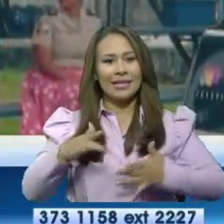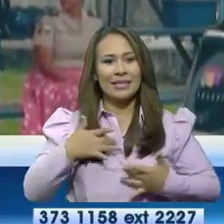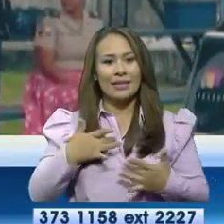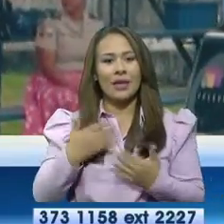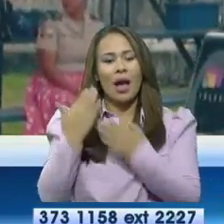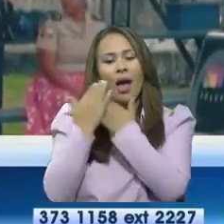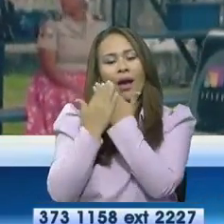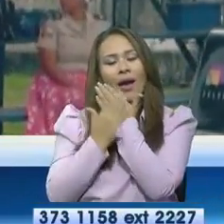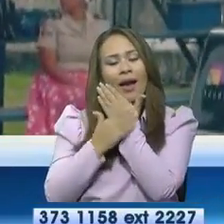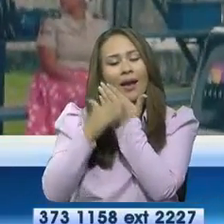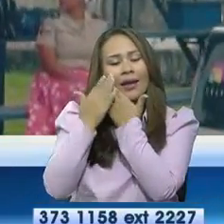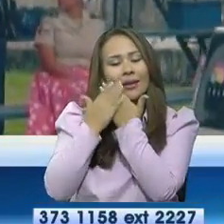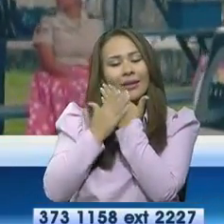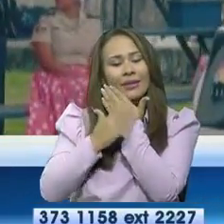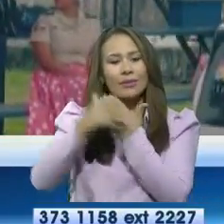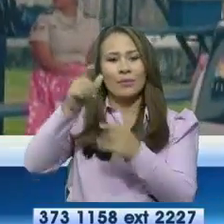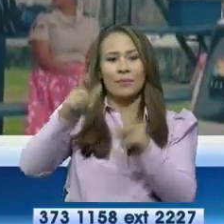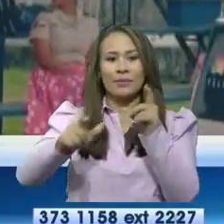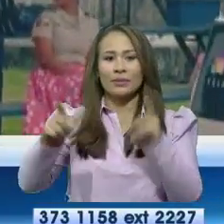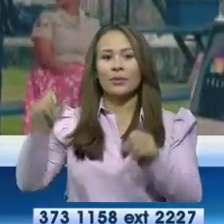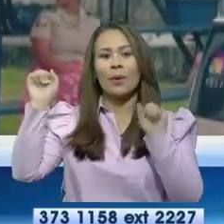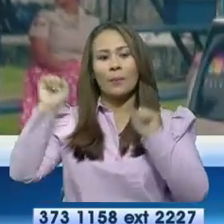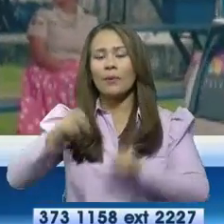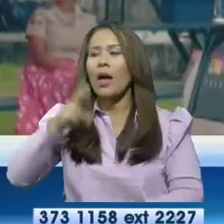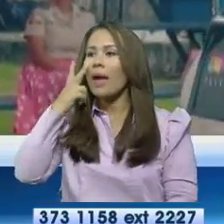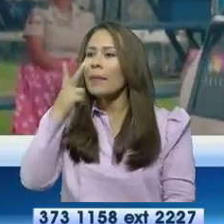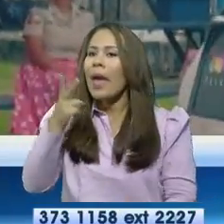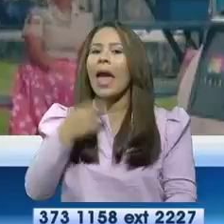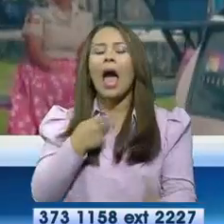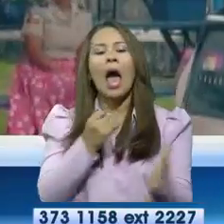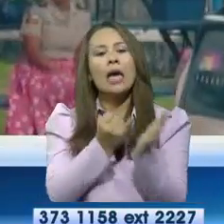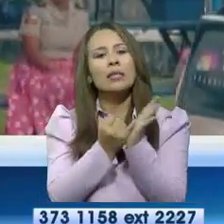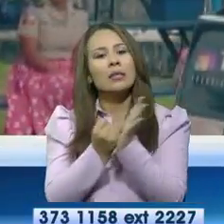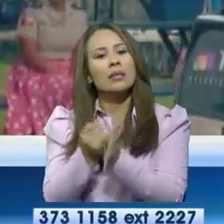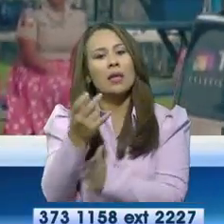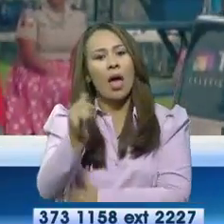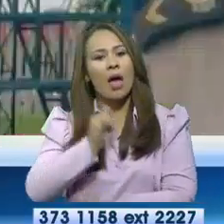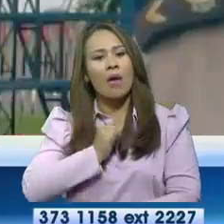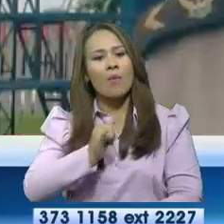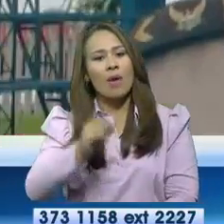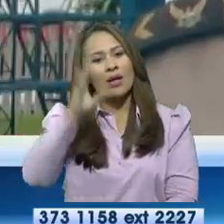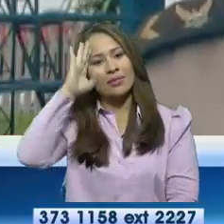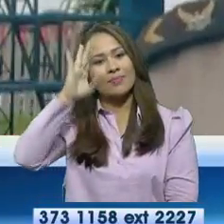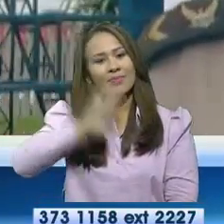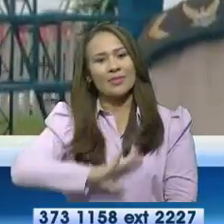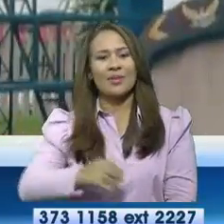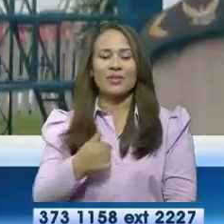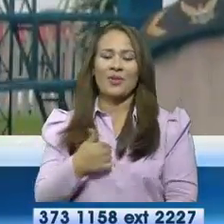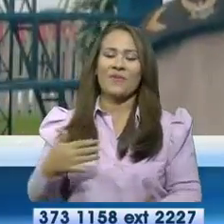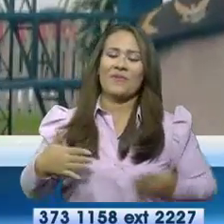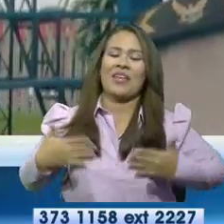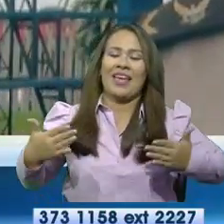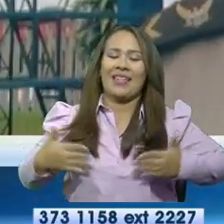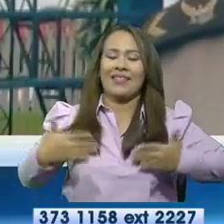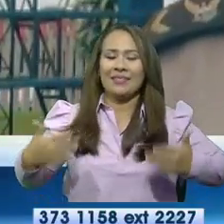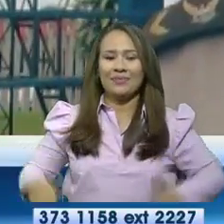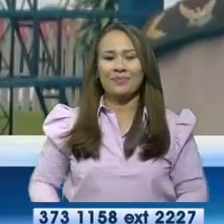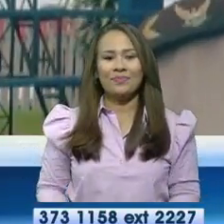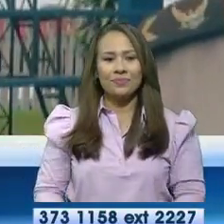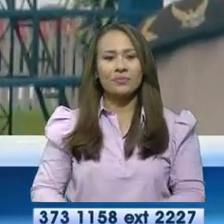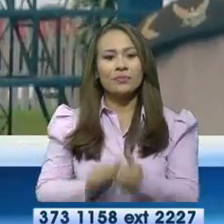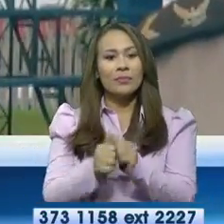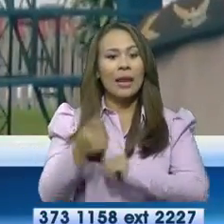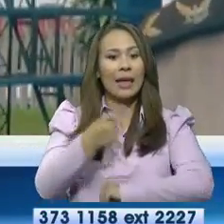de las personas y ellos se han identificado con nosotros de lo que somos policías. Muy feliz me siento y cada día donde